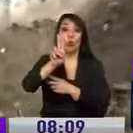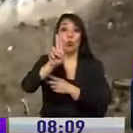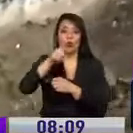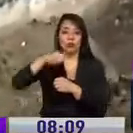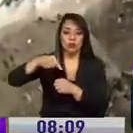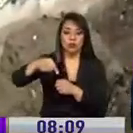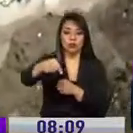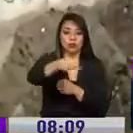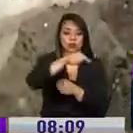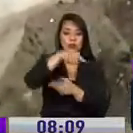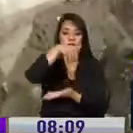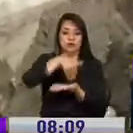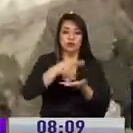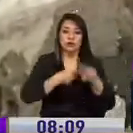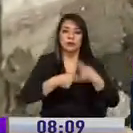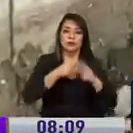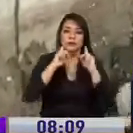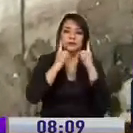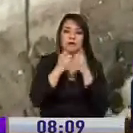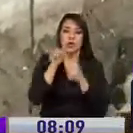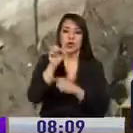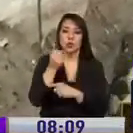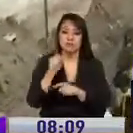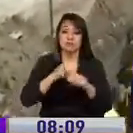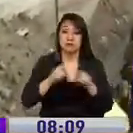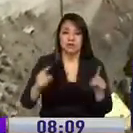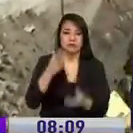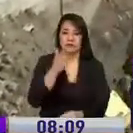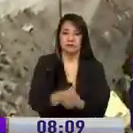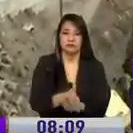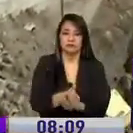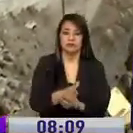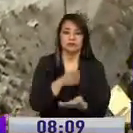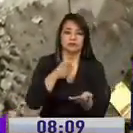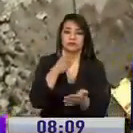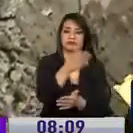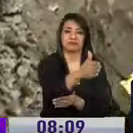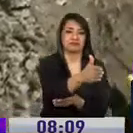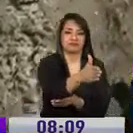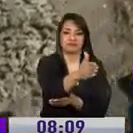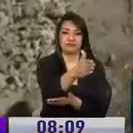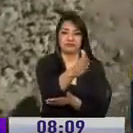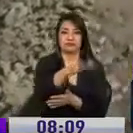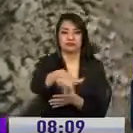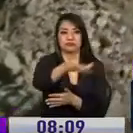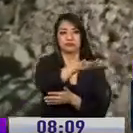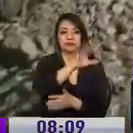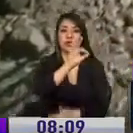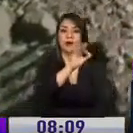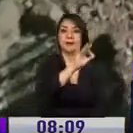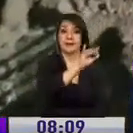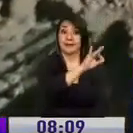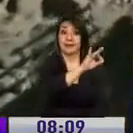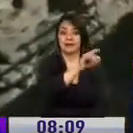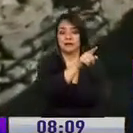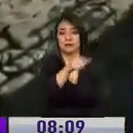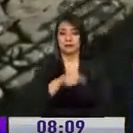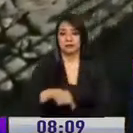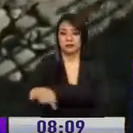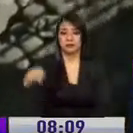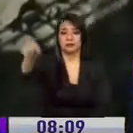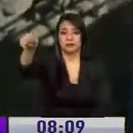el centro comercial San Luis. Con esto lo que pretendemos es tener un giro directo, ¿no es cierto?, hacia el sector del Colibrí y obviamente salir